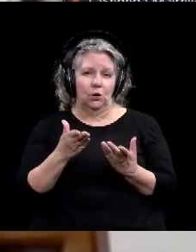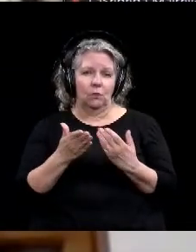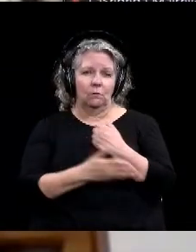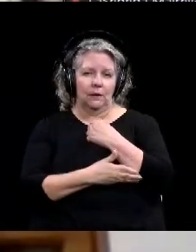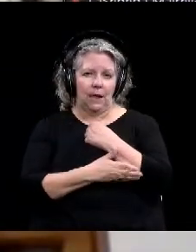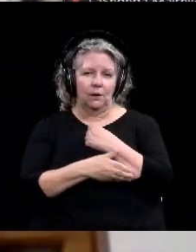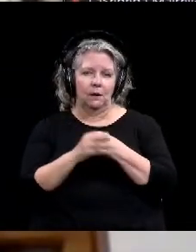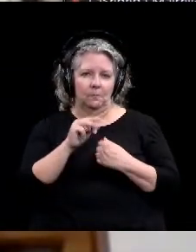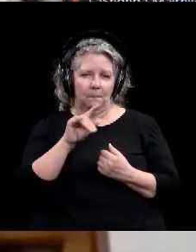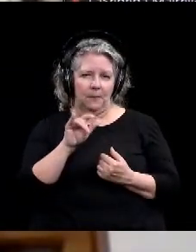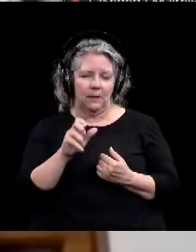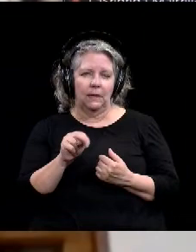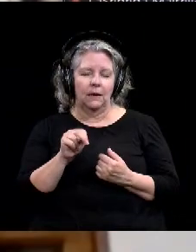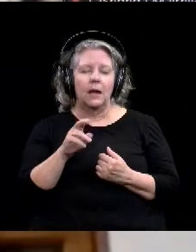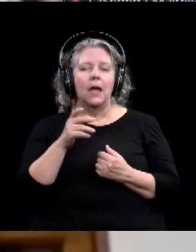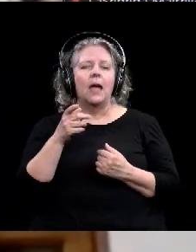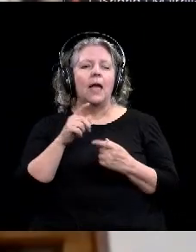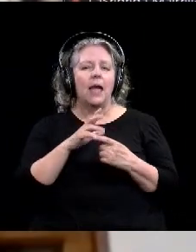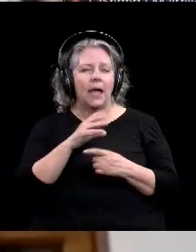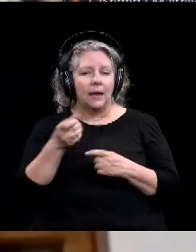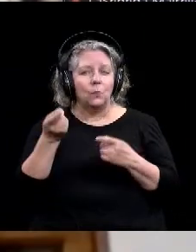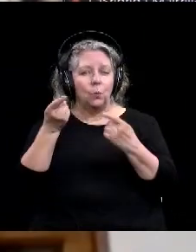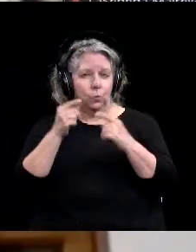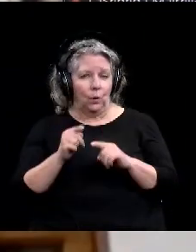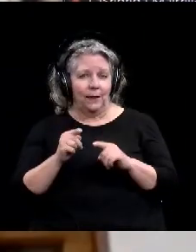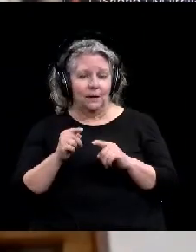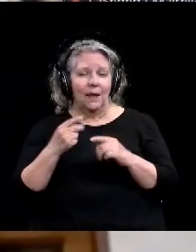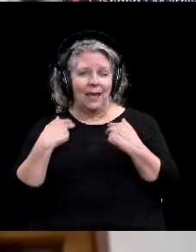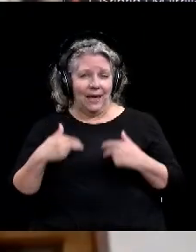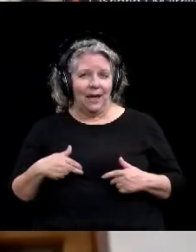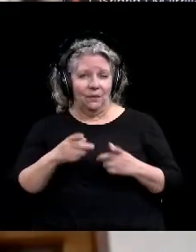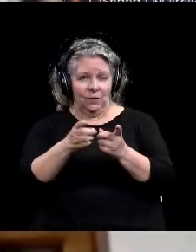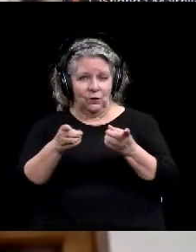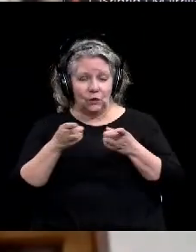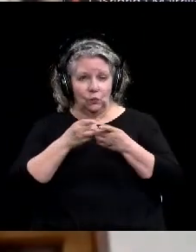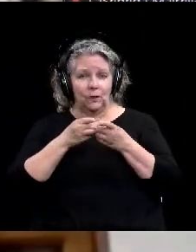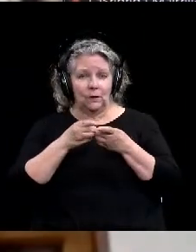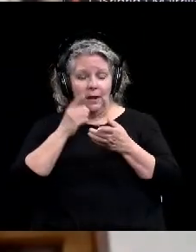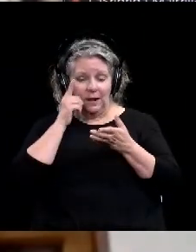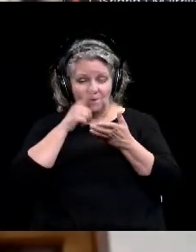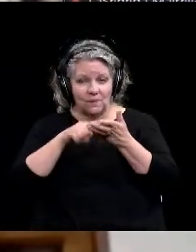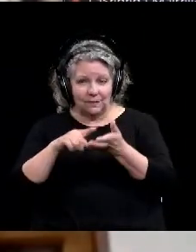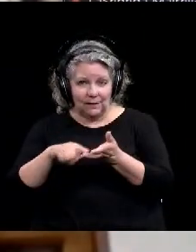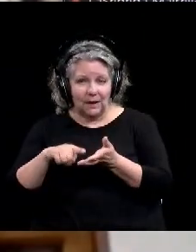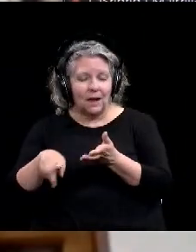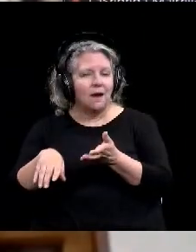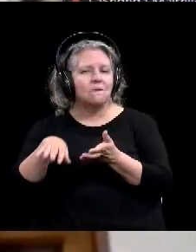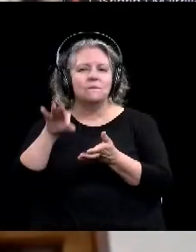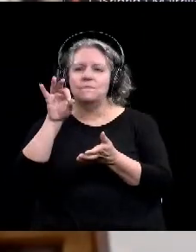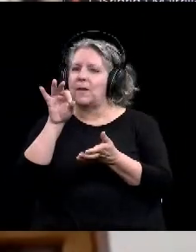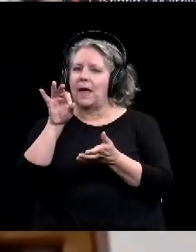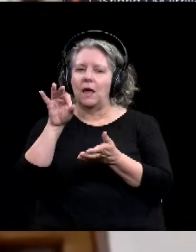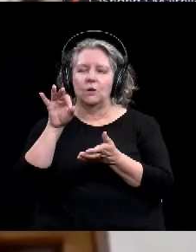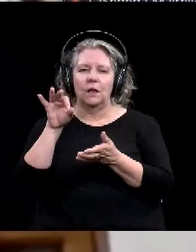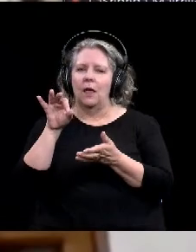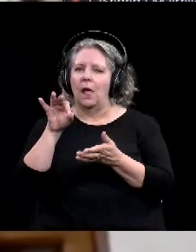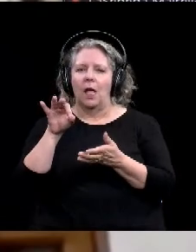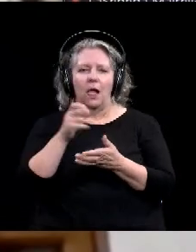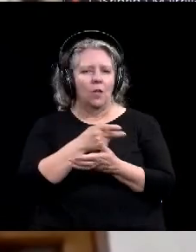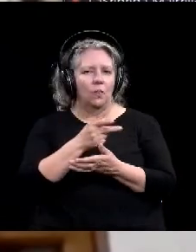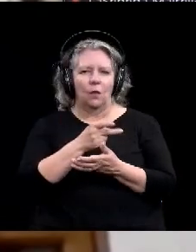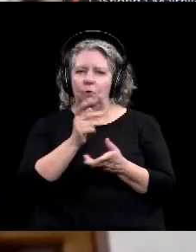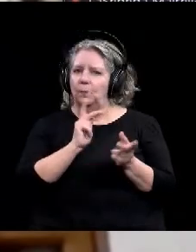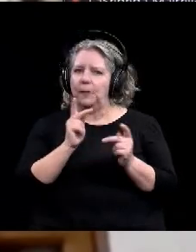de mecánico esos individuos no tuvieron no viajaron a otros estados a